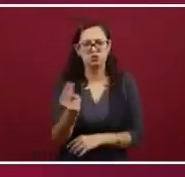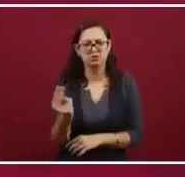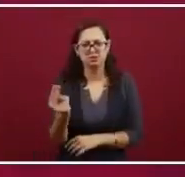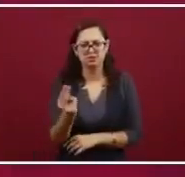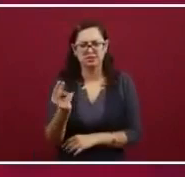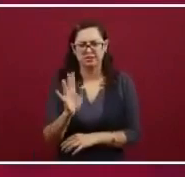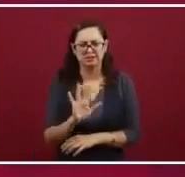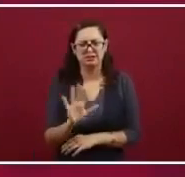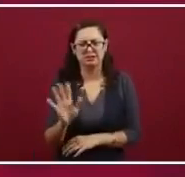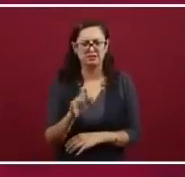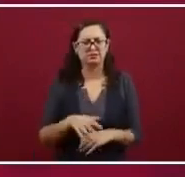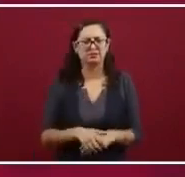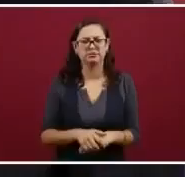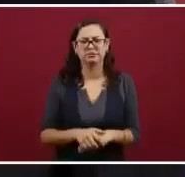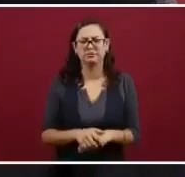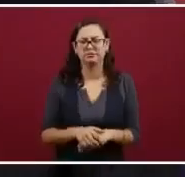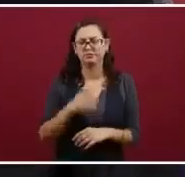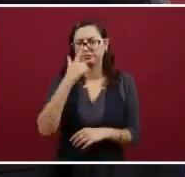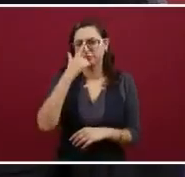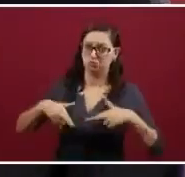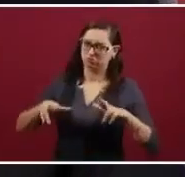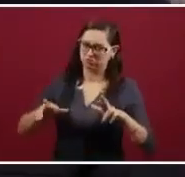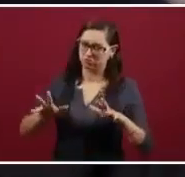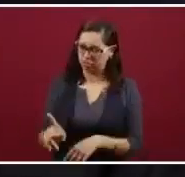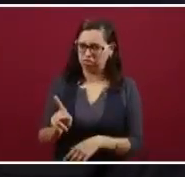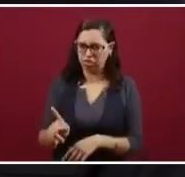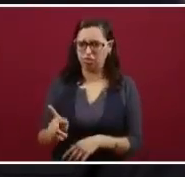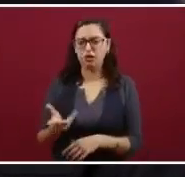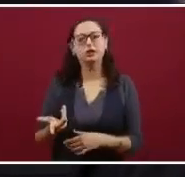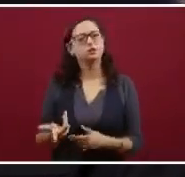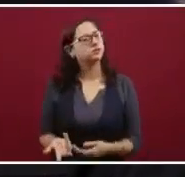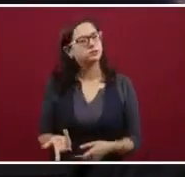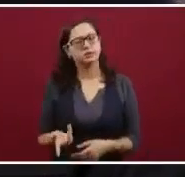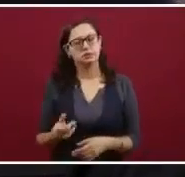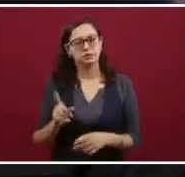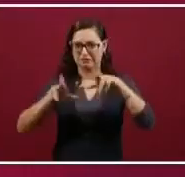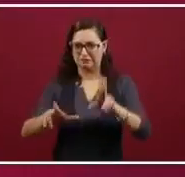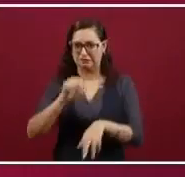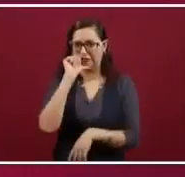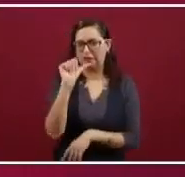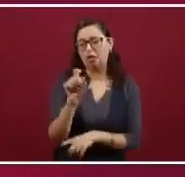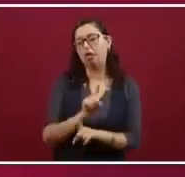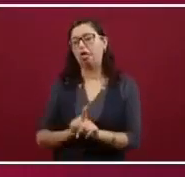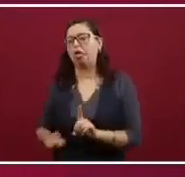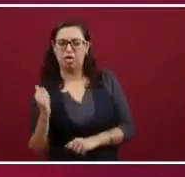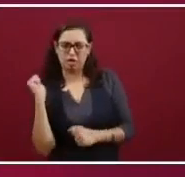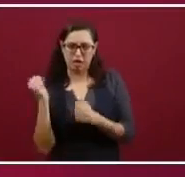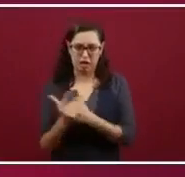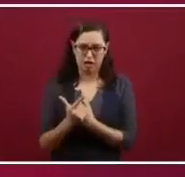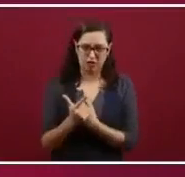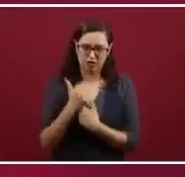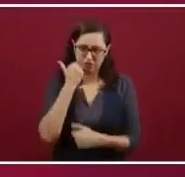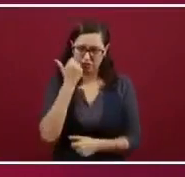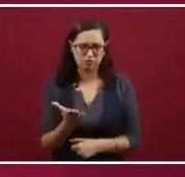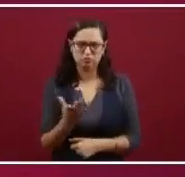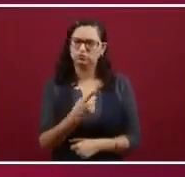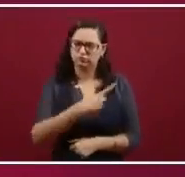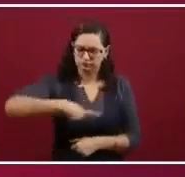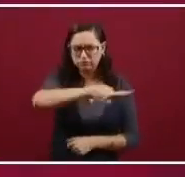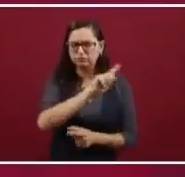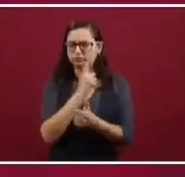quienes supuestamente los van a representar cuando tienen otros propósitos, otras intenciones. Que